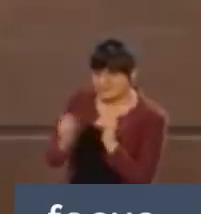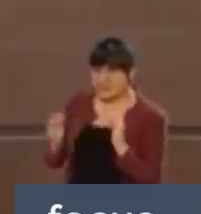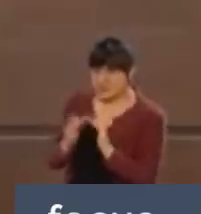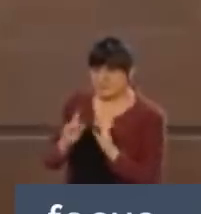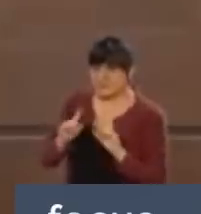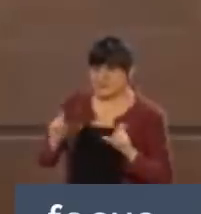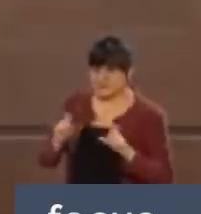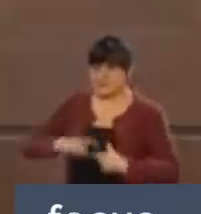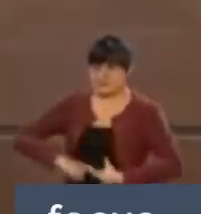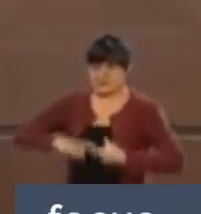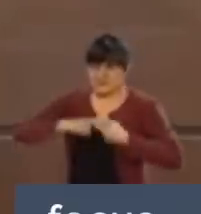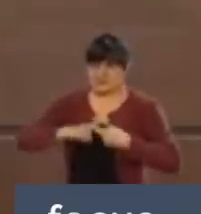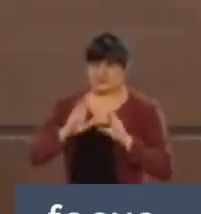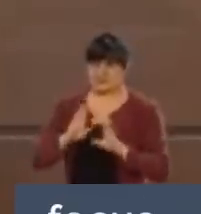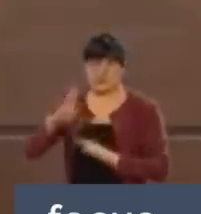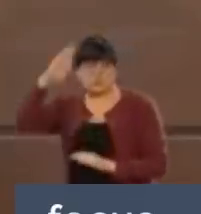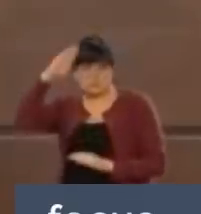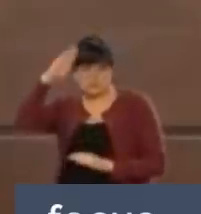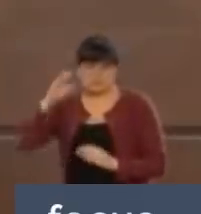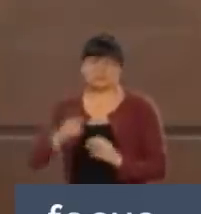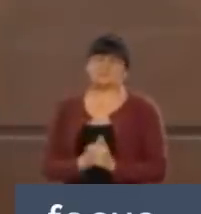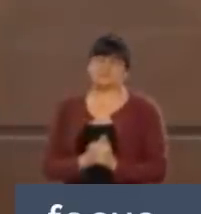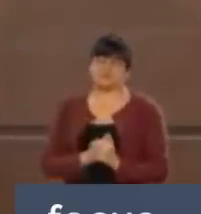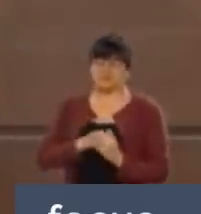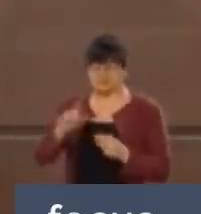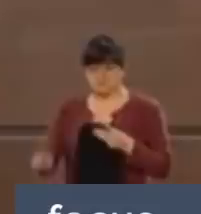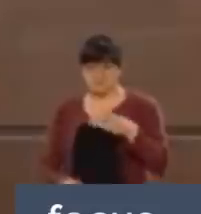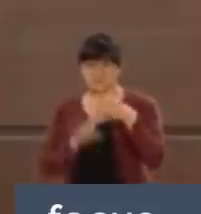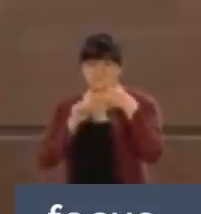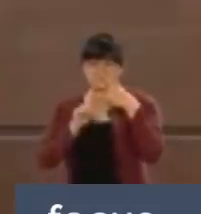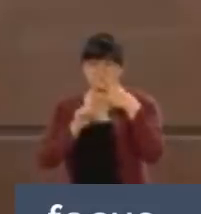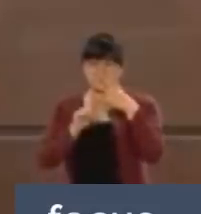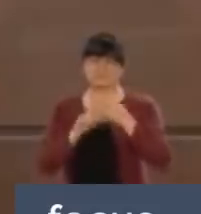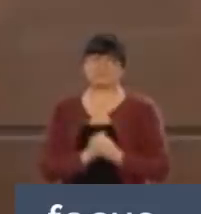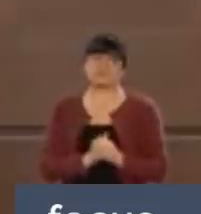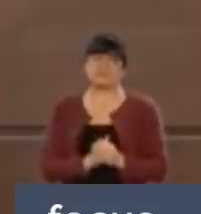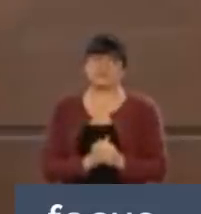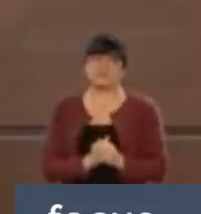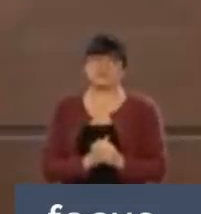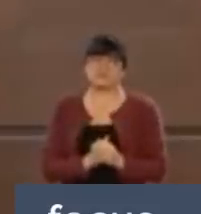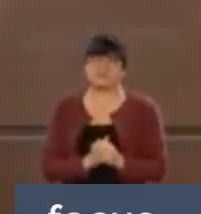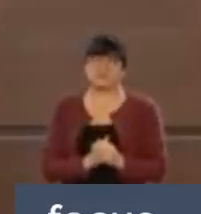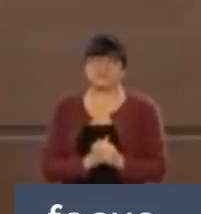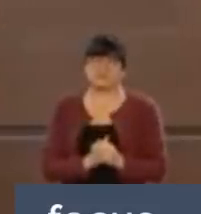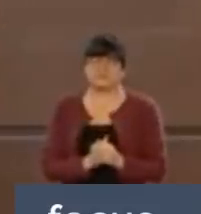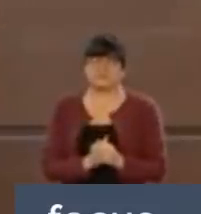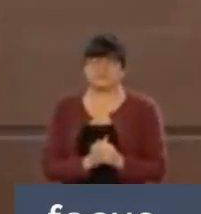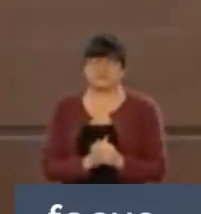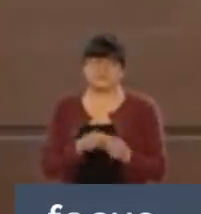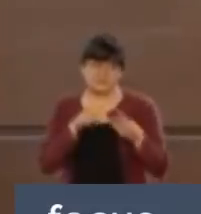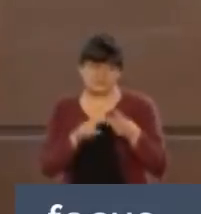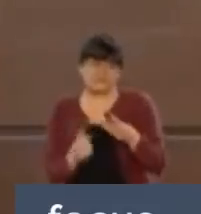El segundo aspecto que creemos importante que se aborde es que hoy por el ordenamiento legal, y de hecho así nos lo ha informado el señor